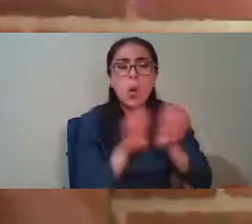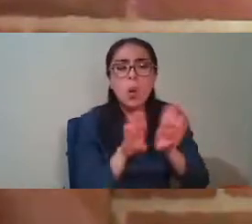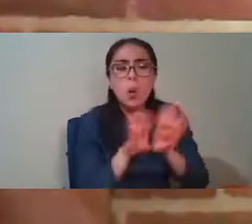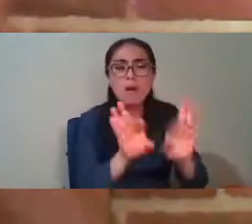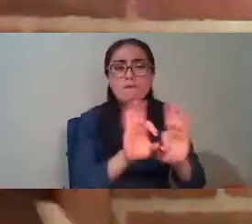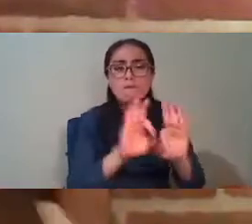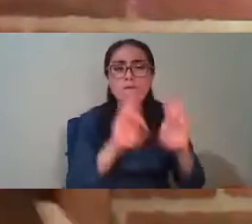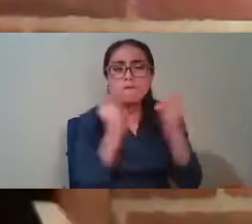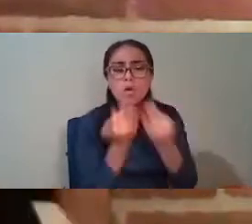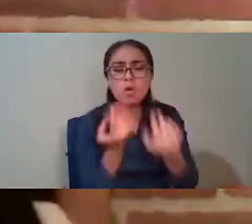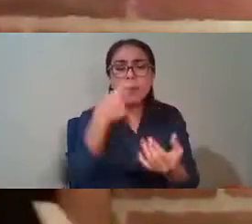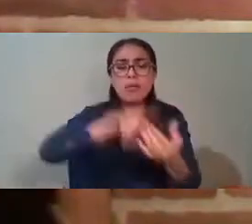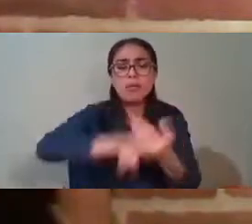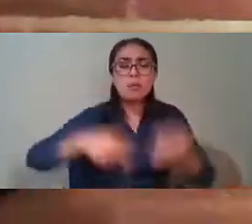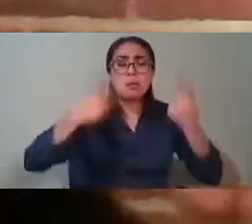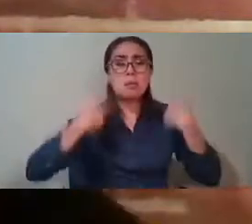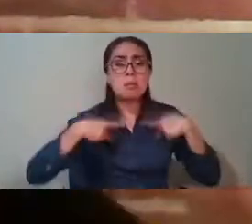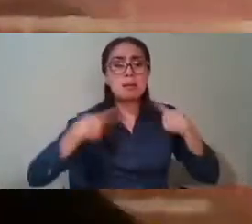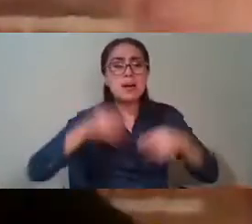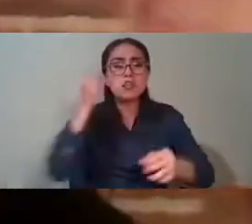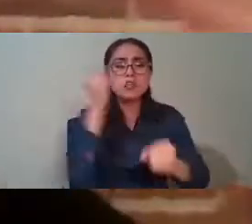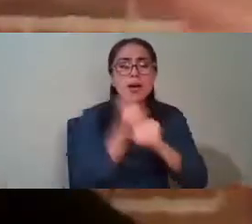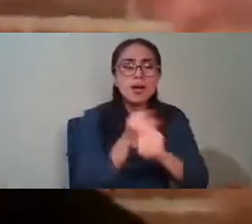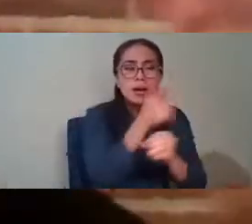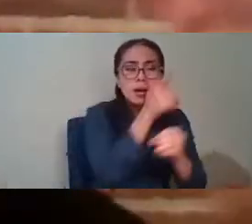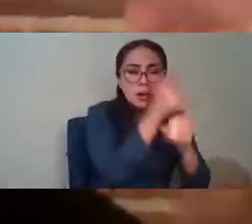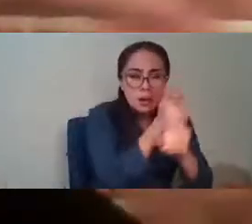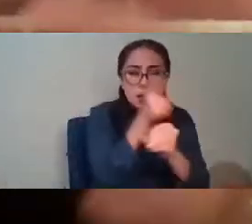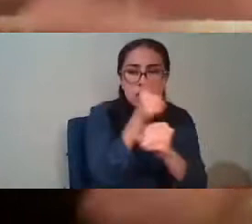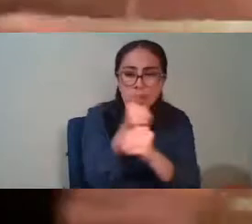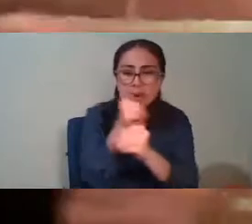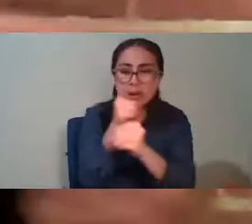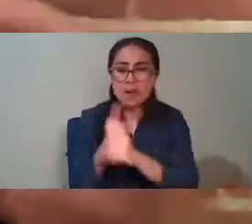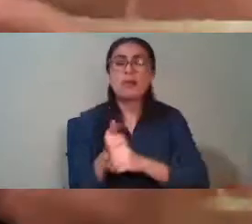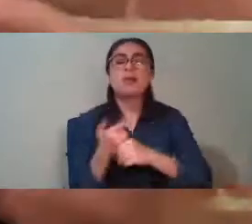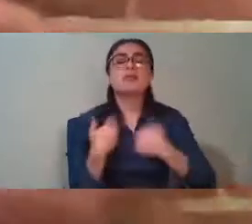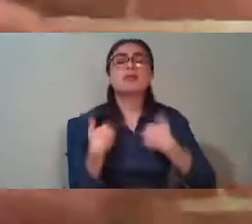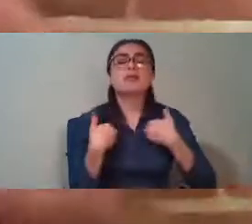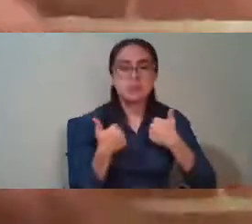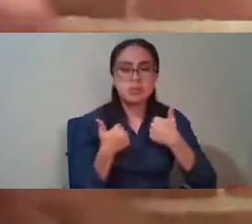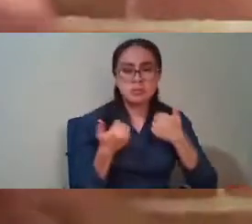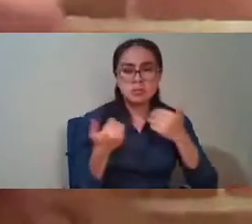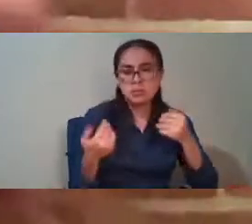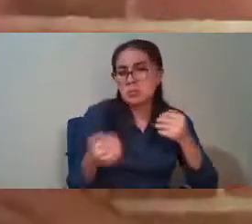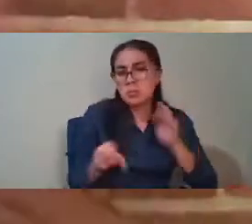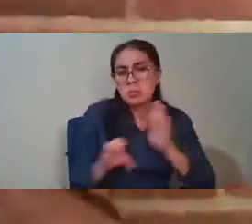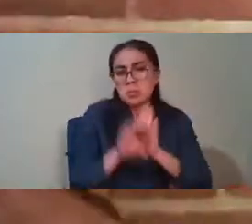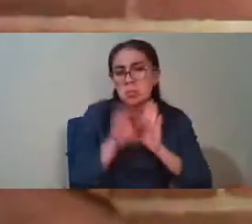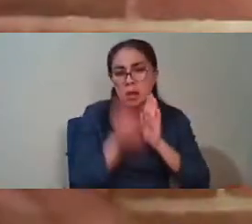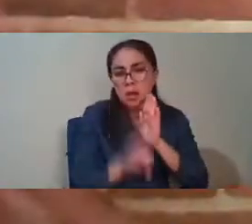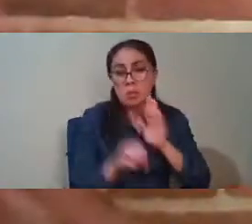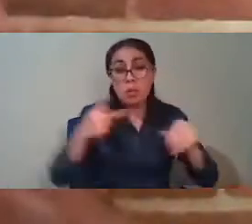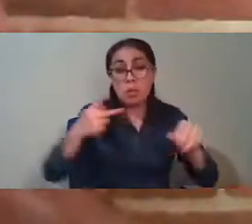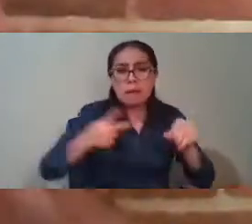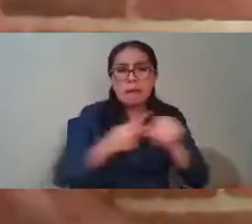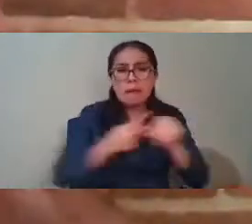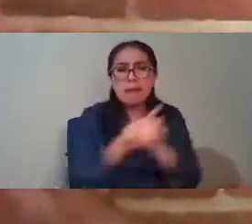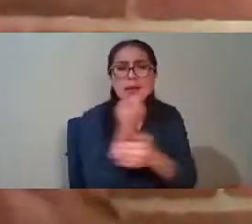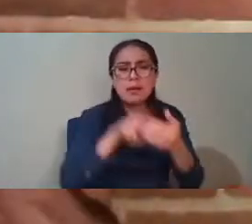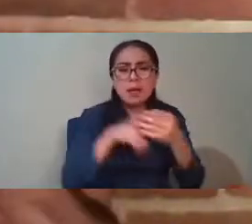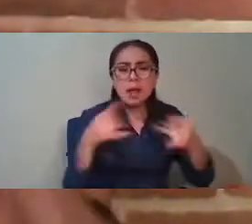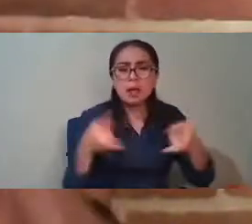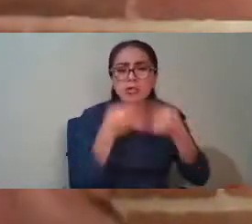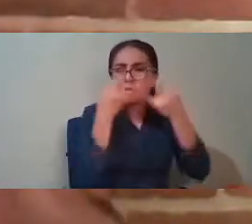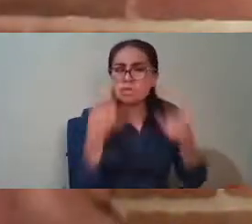personaje crea sentido. No es solamente lo que sucede, sino simplemente los pequeños comportamientos de cada uno de